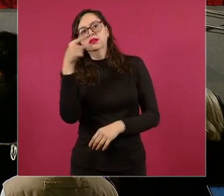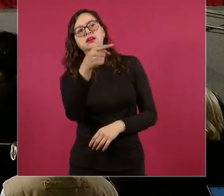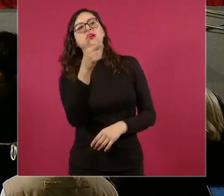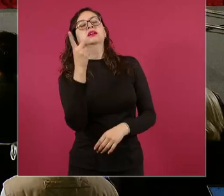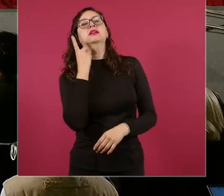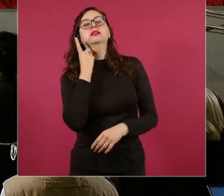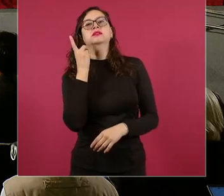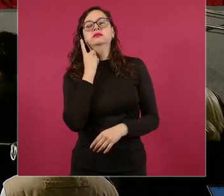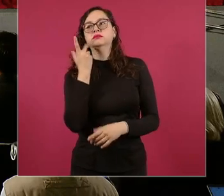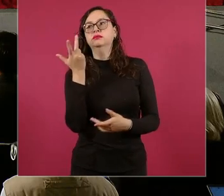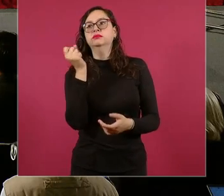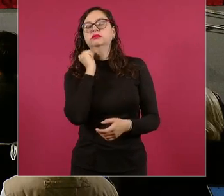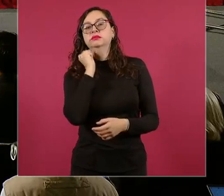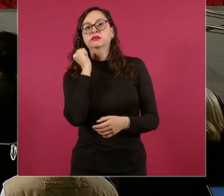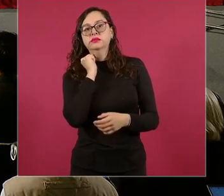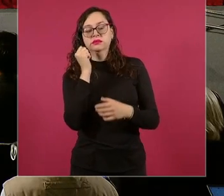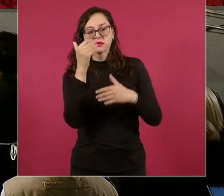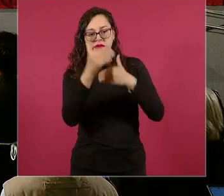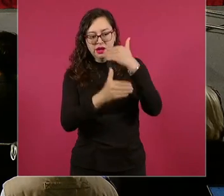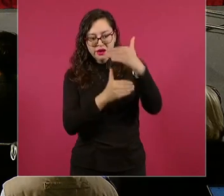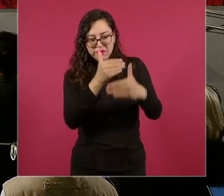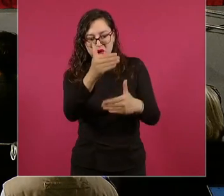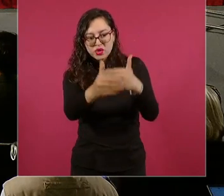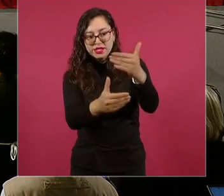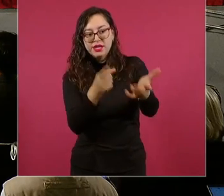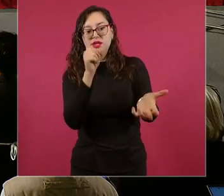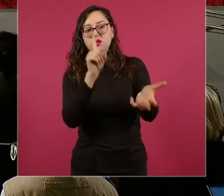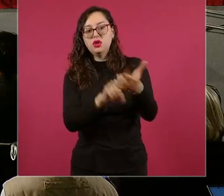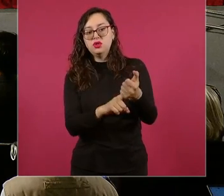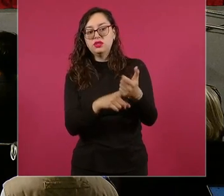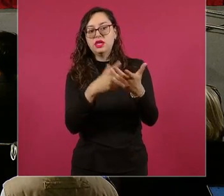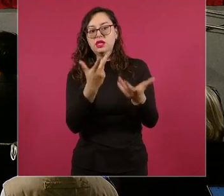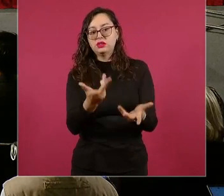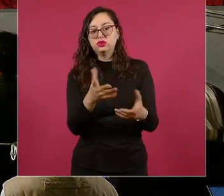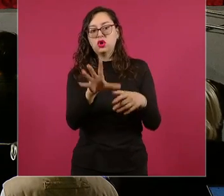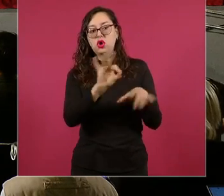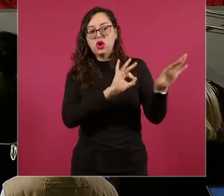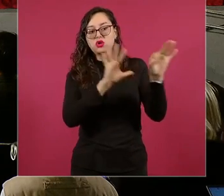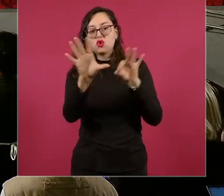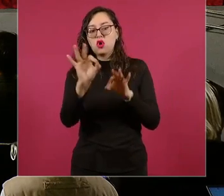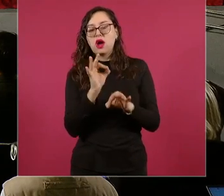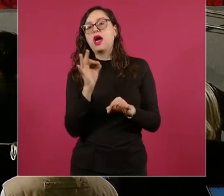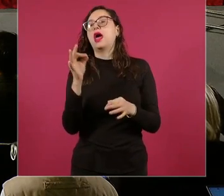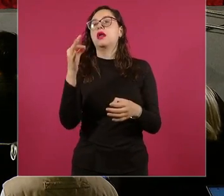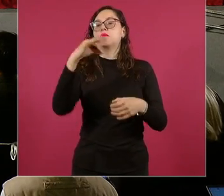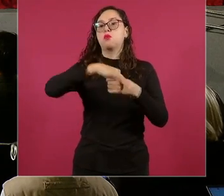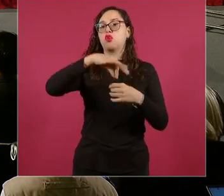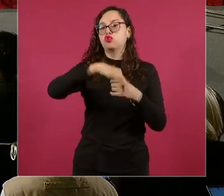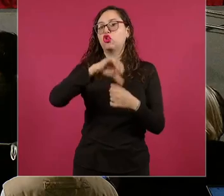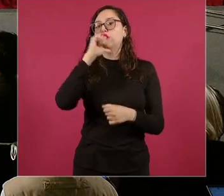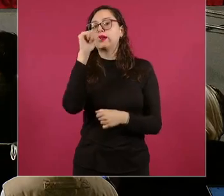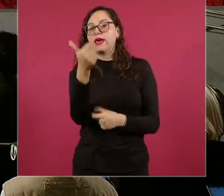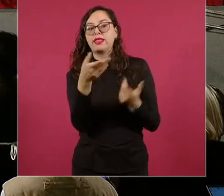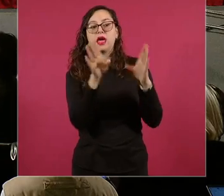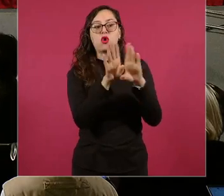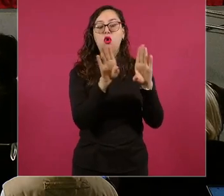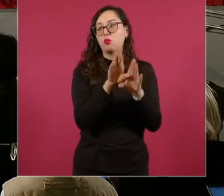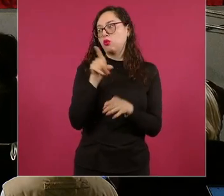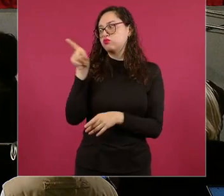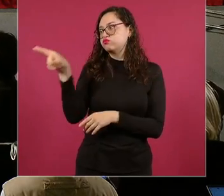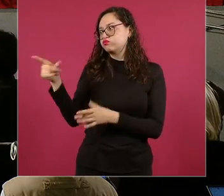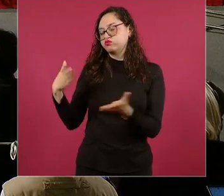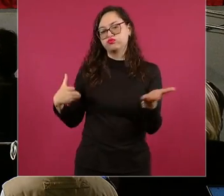interpretar y definir los criterios de la asignación de plurinominales. Recordamos que hubo todo